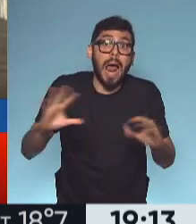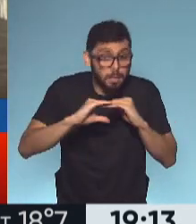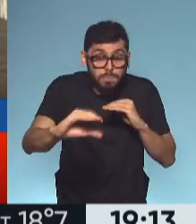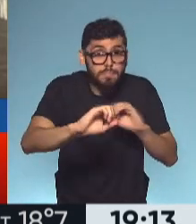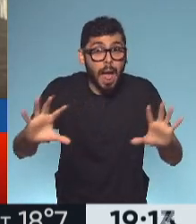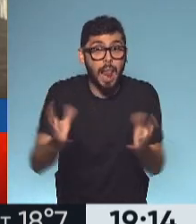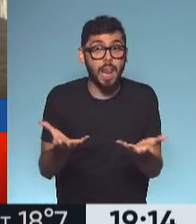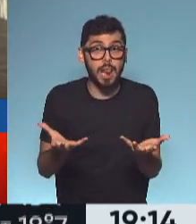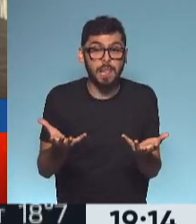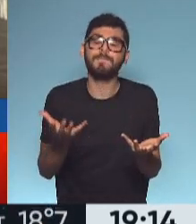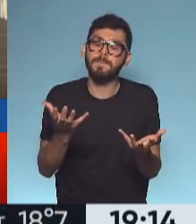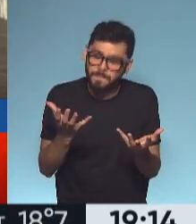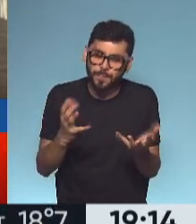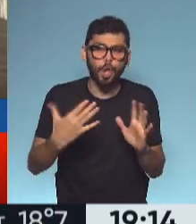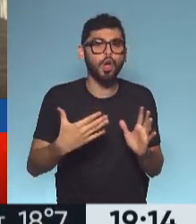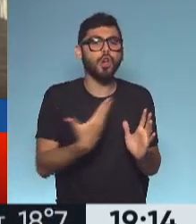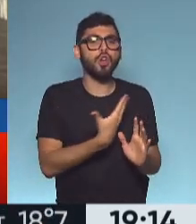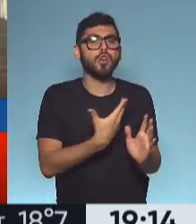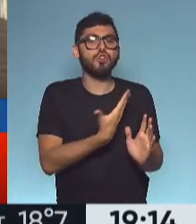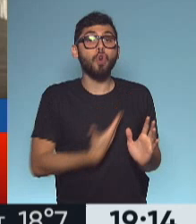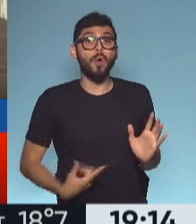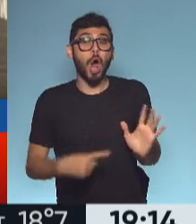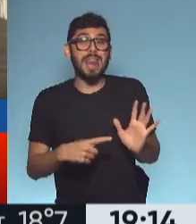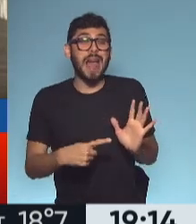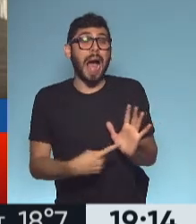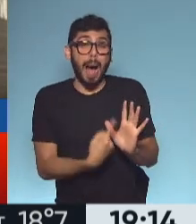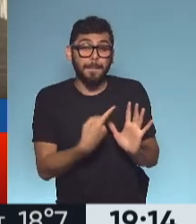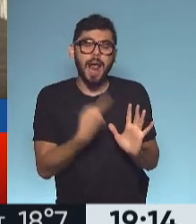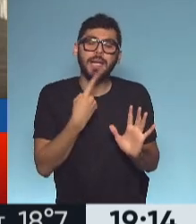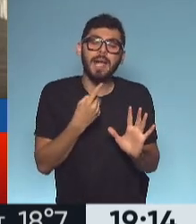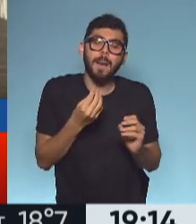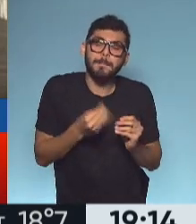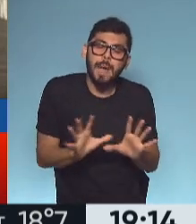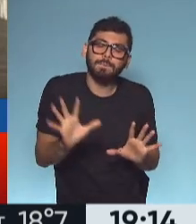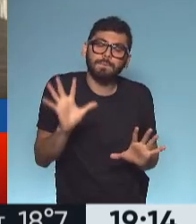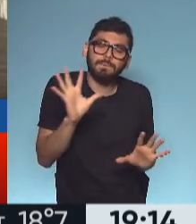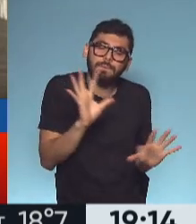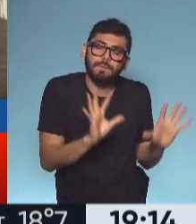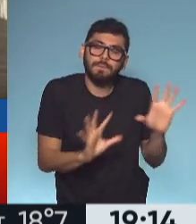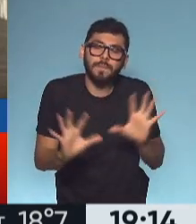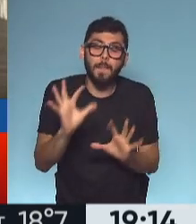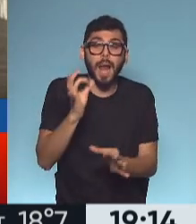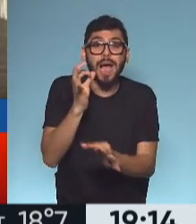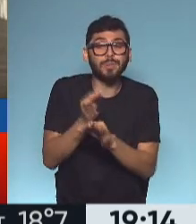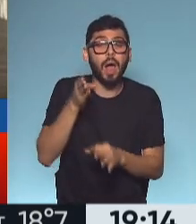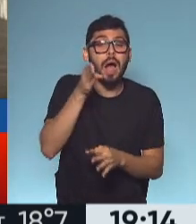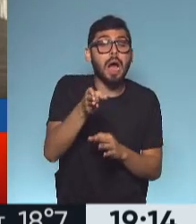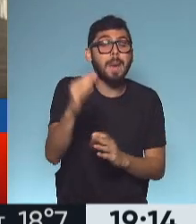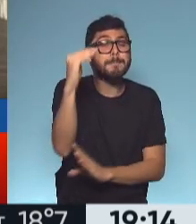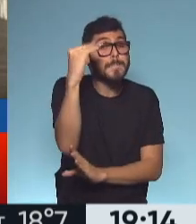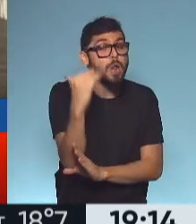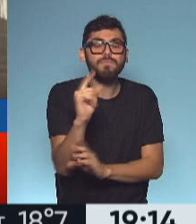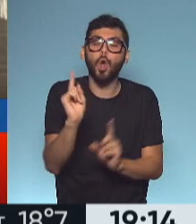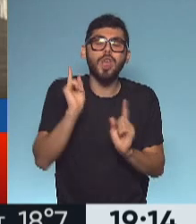Aires está tratando de armar algún esquema para reducir la presencialidad en las escuelas, pero sostenerla,